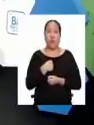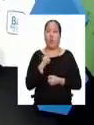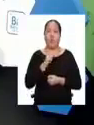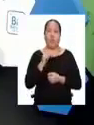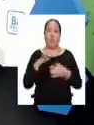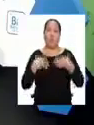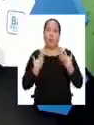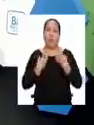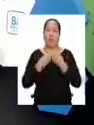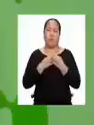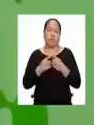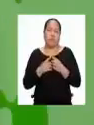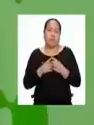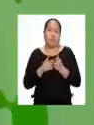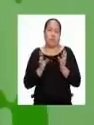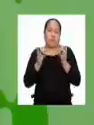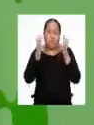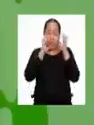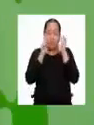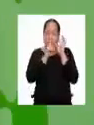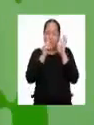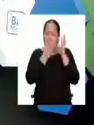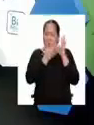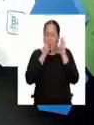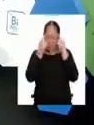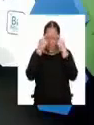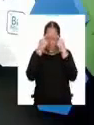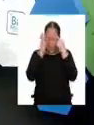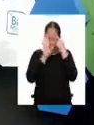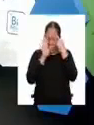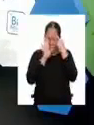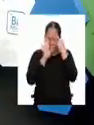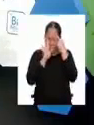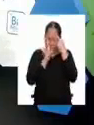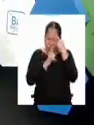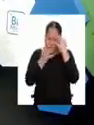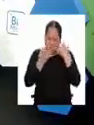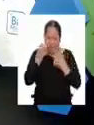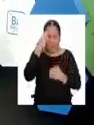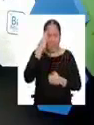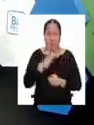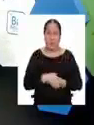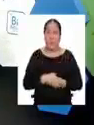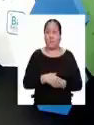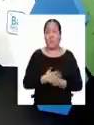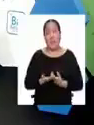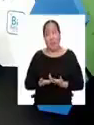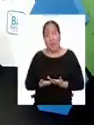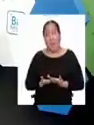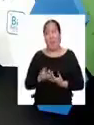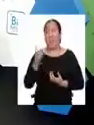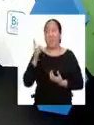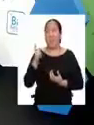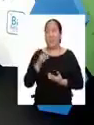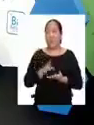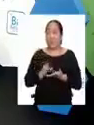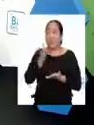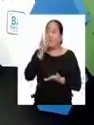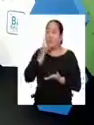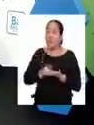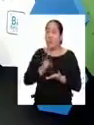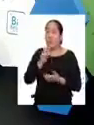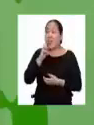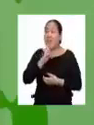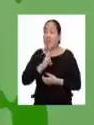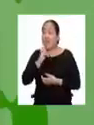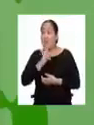indudable. Ay, prefiero no pensar. Prefiero no saber. Entonces, cerebro, tomarías la pastilla roja,